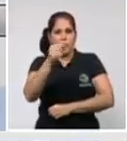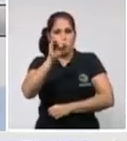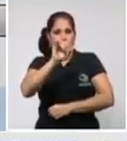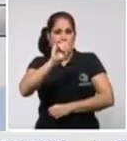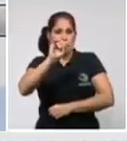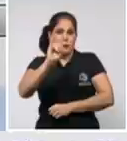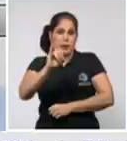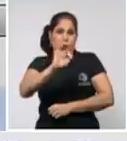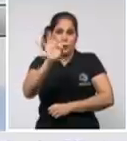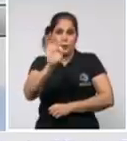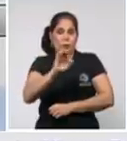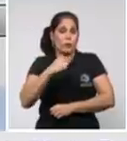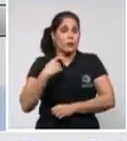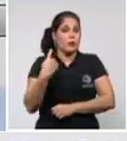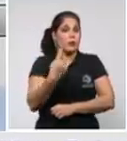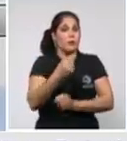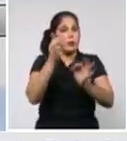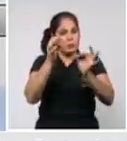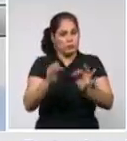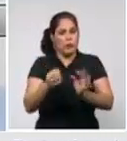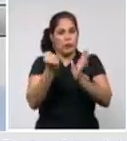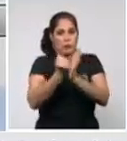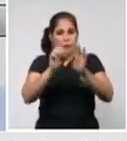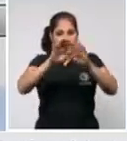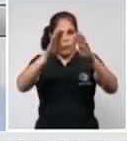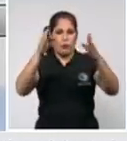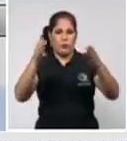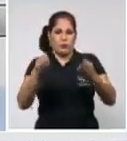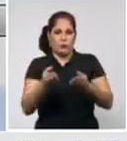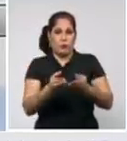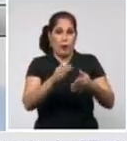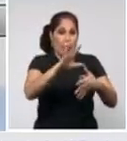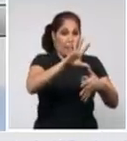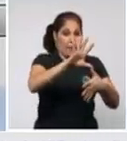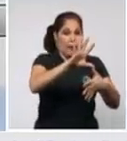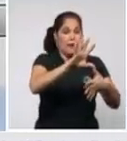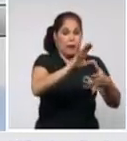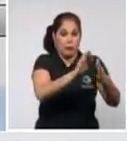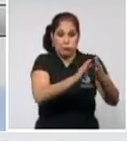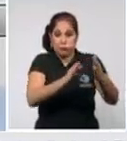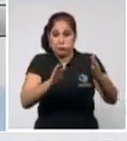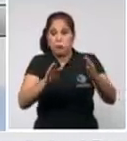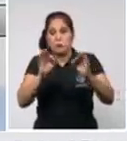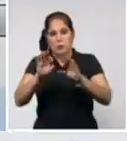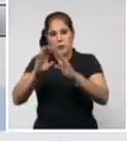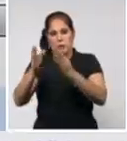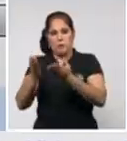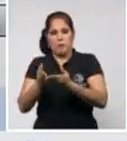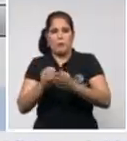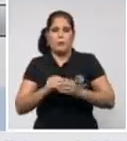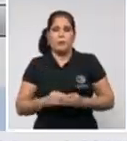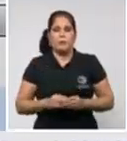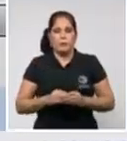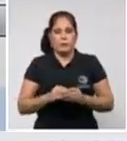49,56% de todos los casos reportados en el mundo. Y con